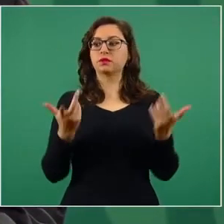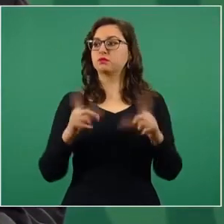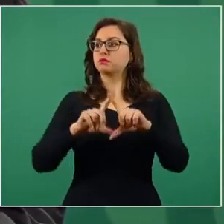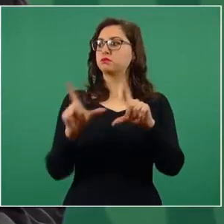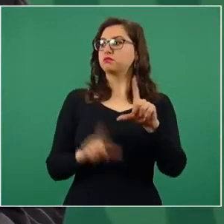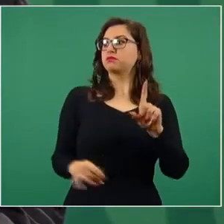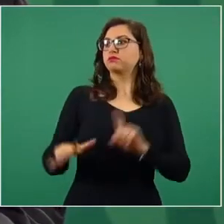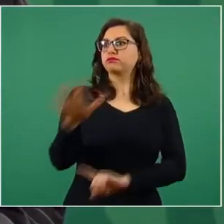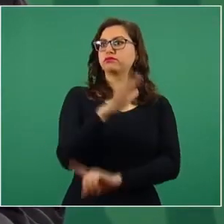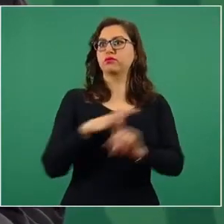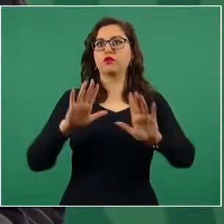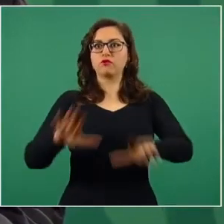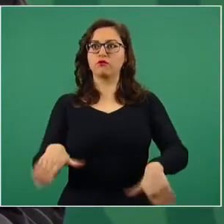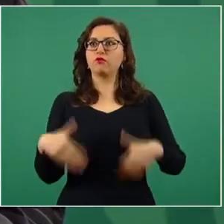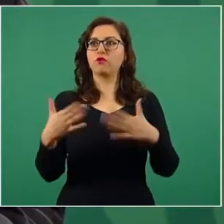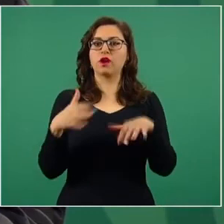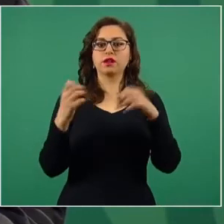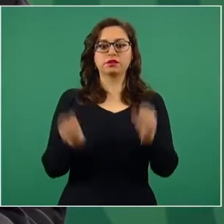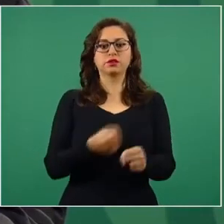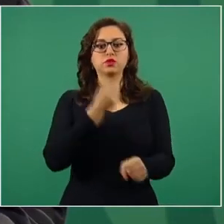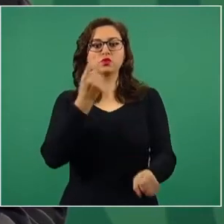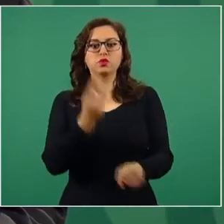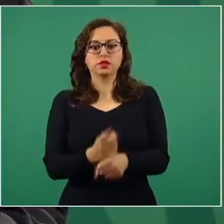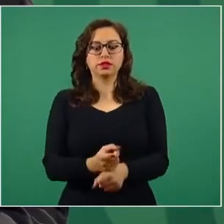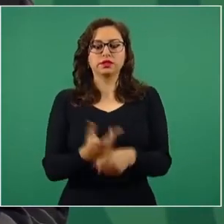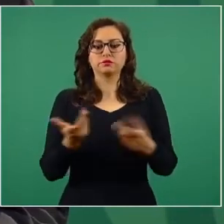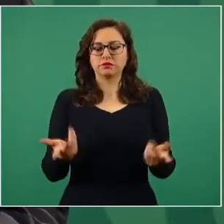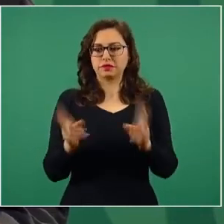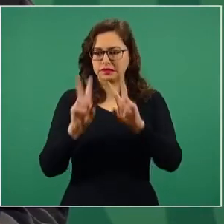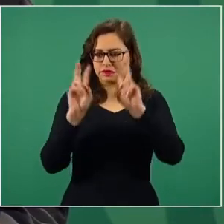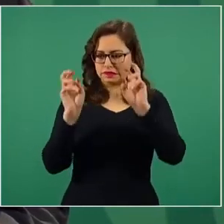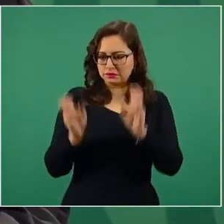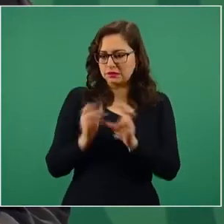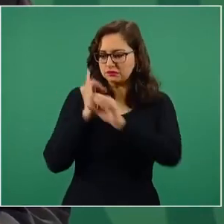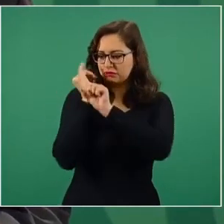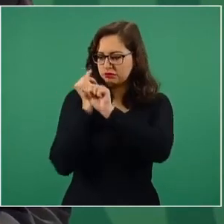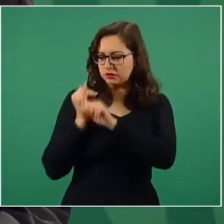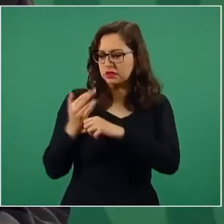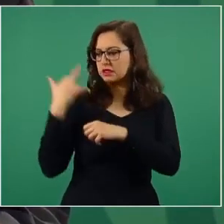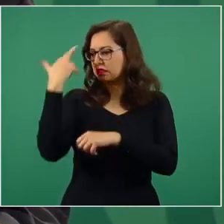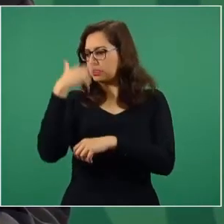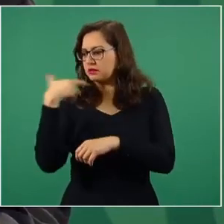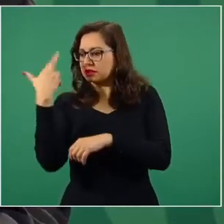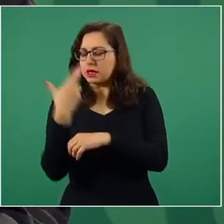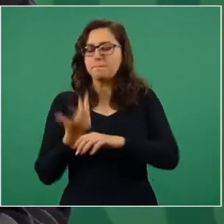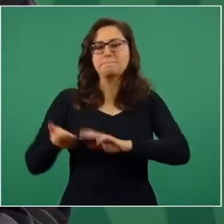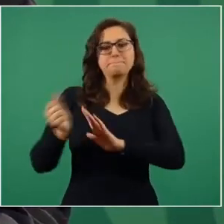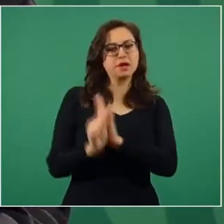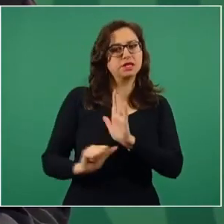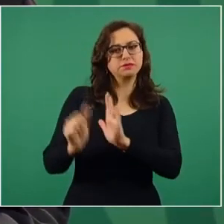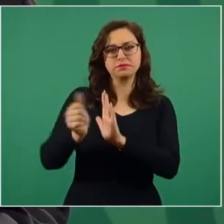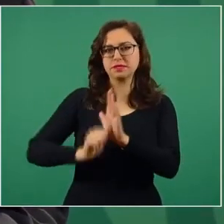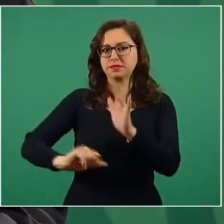la evaluación en esta materia, como lo hacemos cada mes.